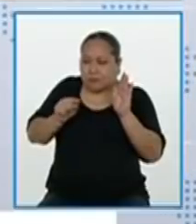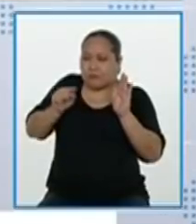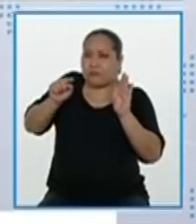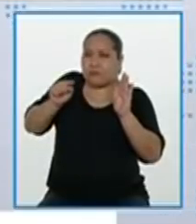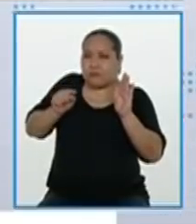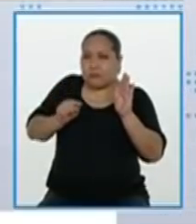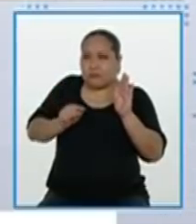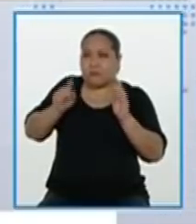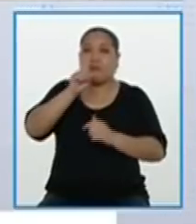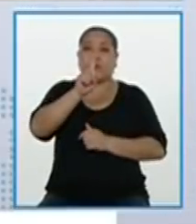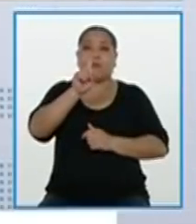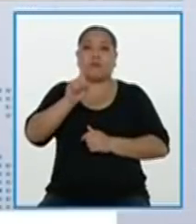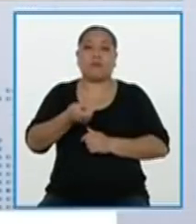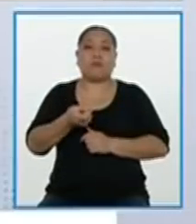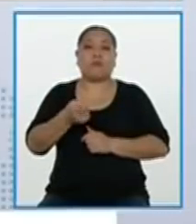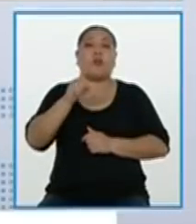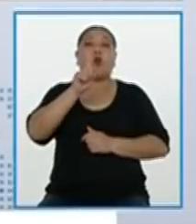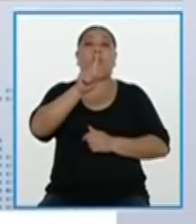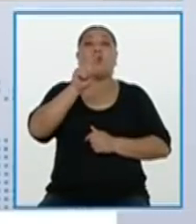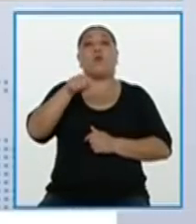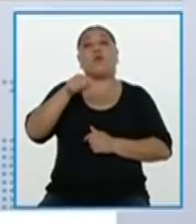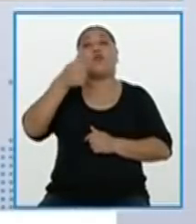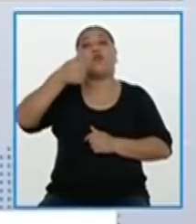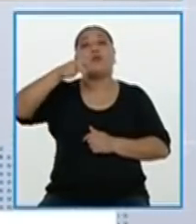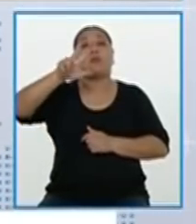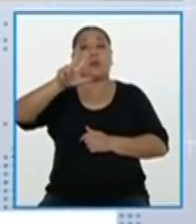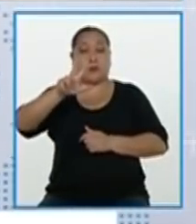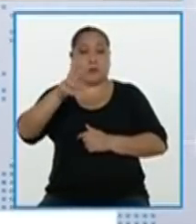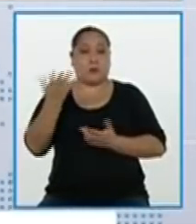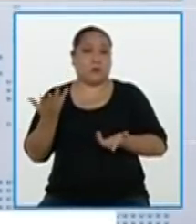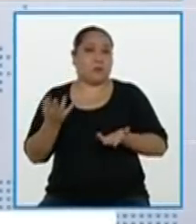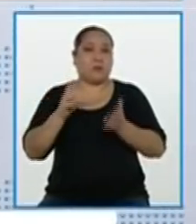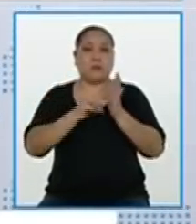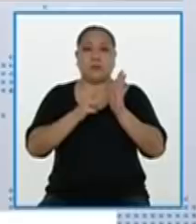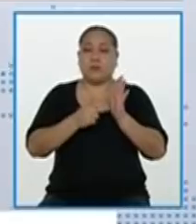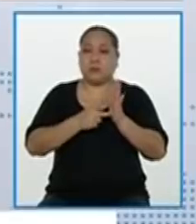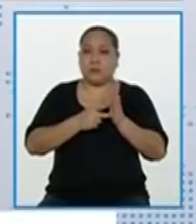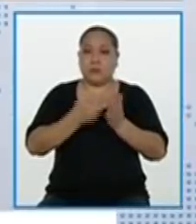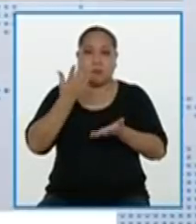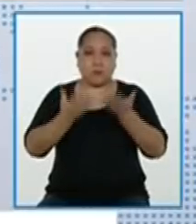No, dentro de Ancash podríamos hablar de una realidad distinta para Huaraz o para